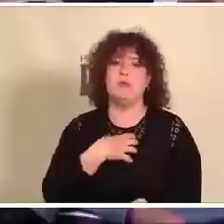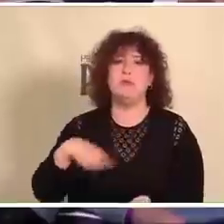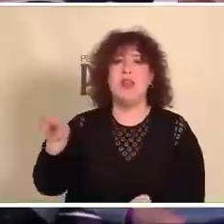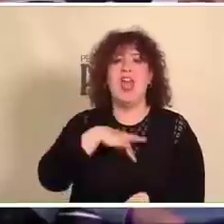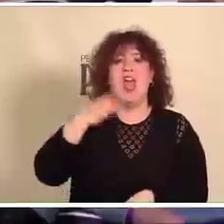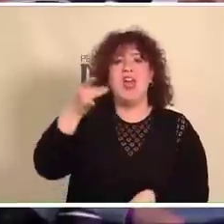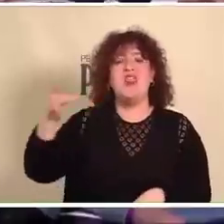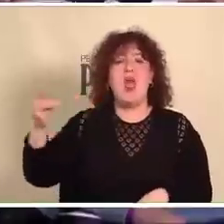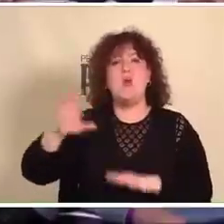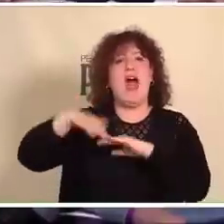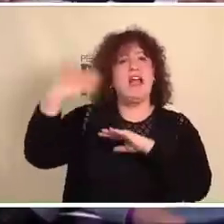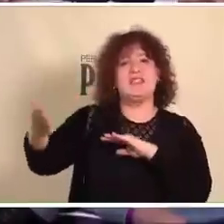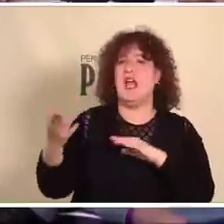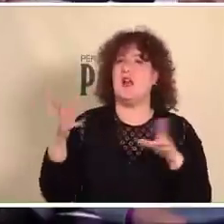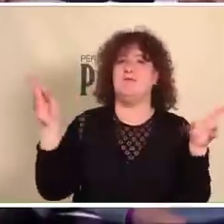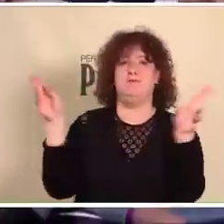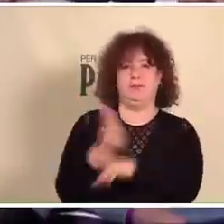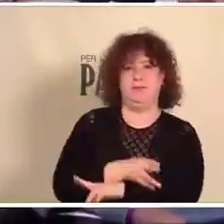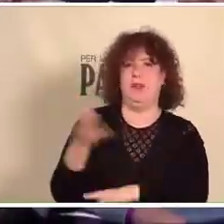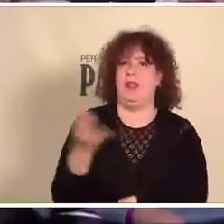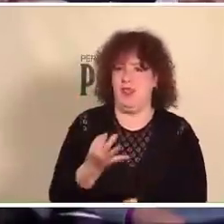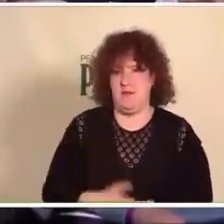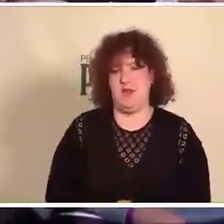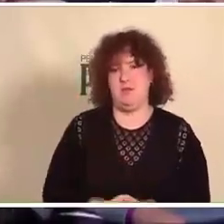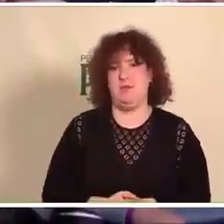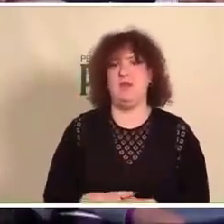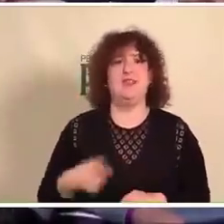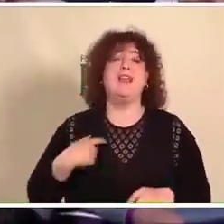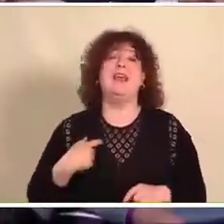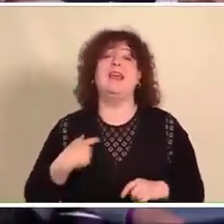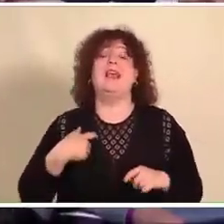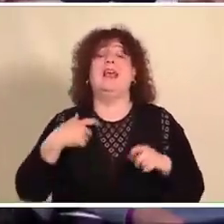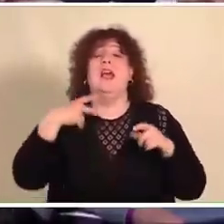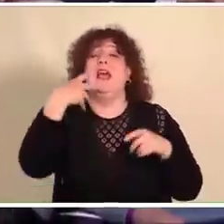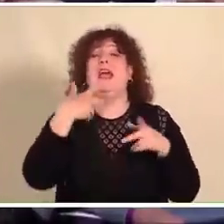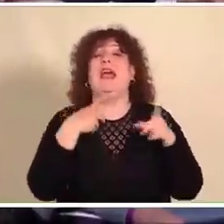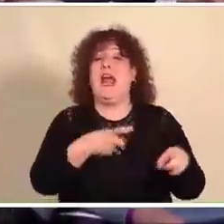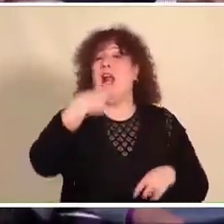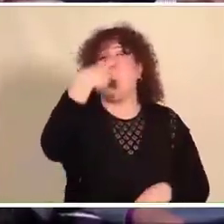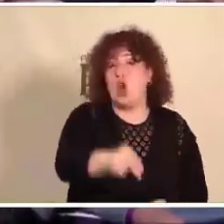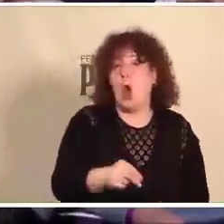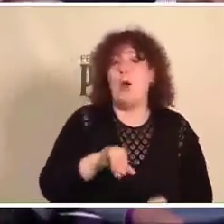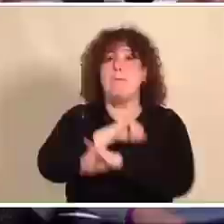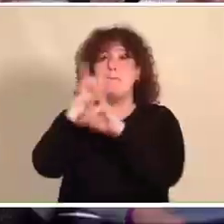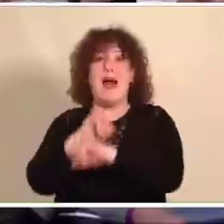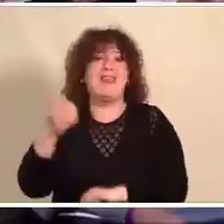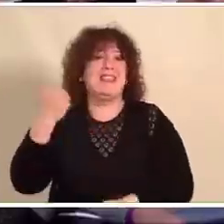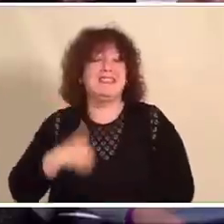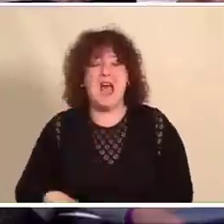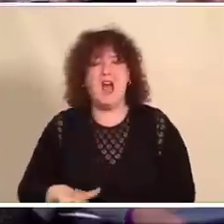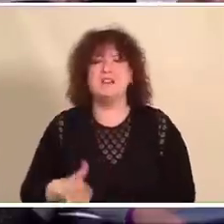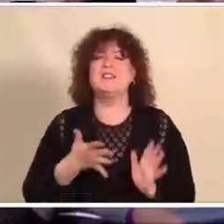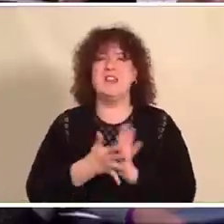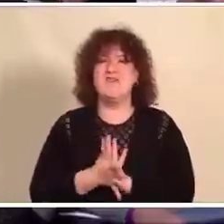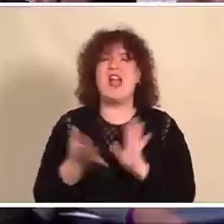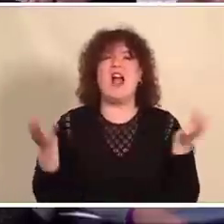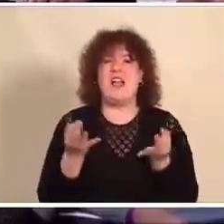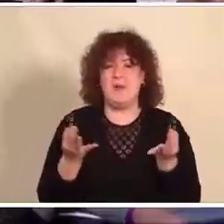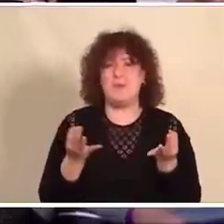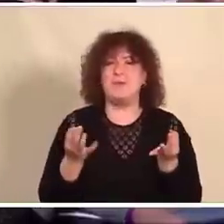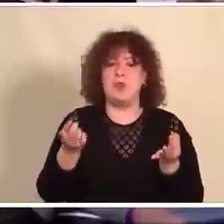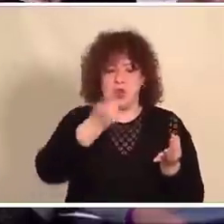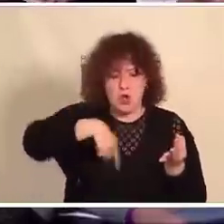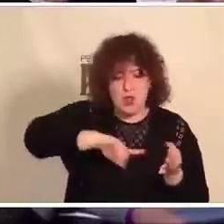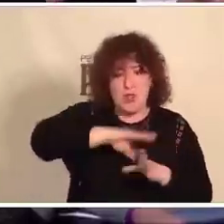externa decir no a la Guerra y paz Ya significa en nuestros respectivos países construir escudos